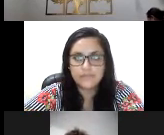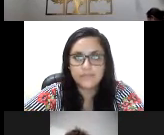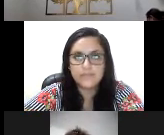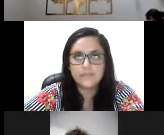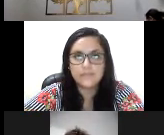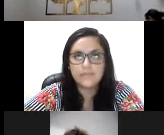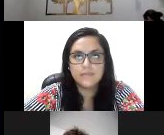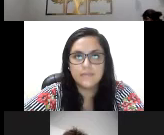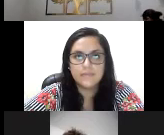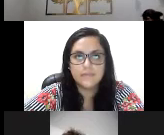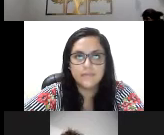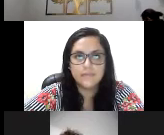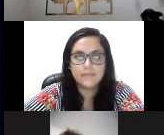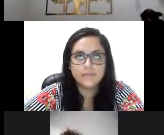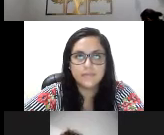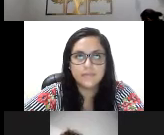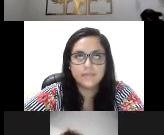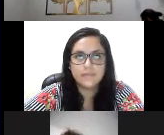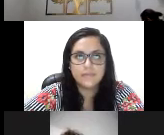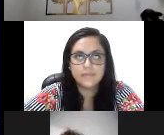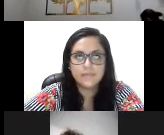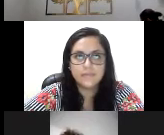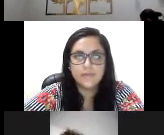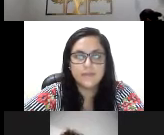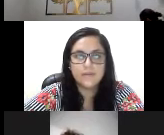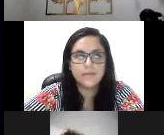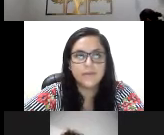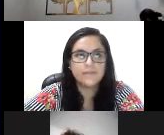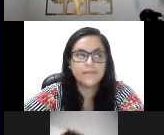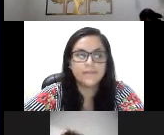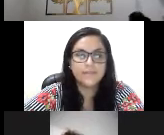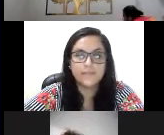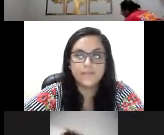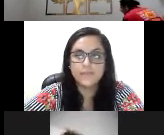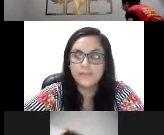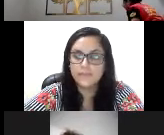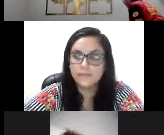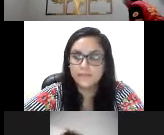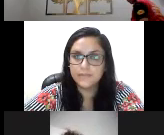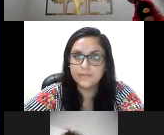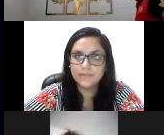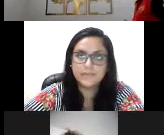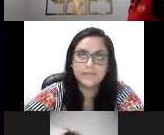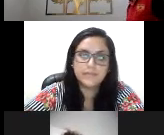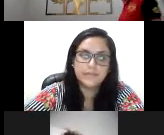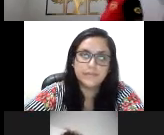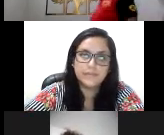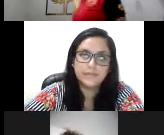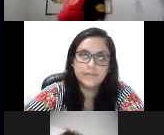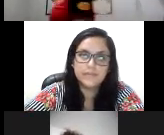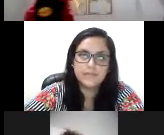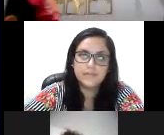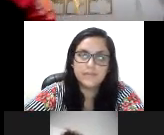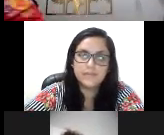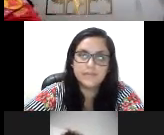tratando de darle al paciente la oportunidad de que pueda sentir que estamos haciendo lo mejor hacer. Soporte nutricional realmente es algo